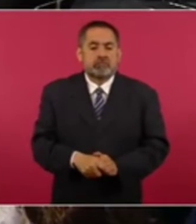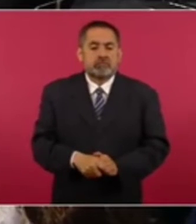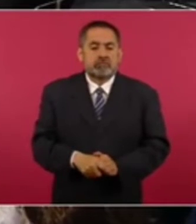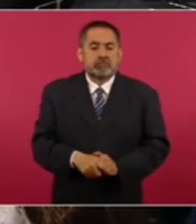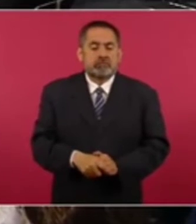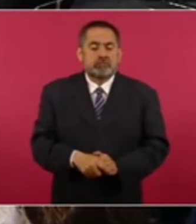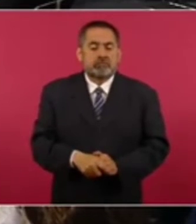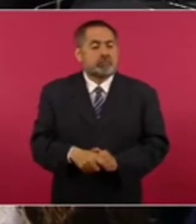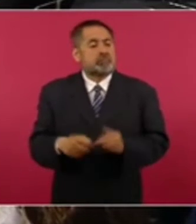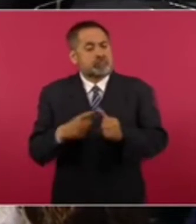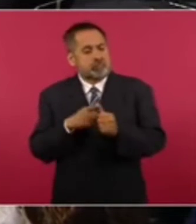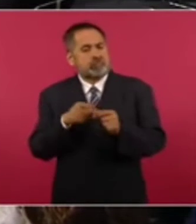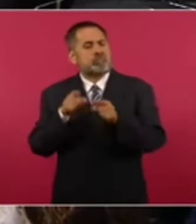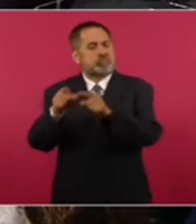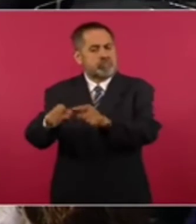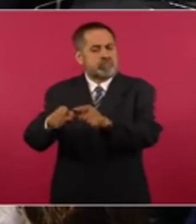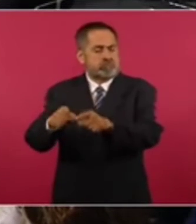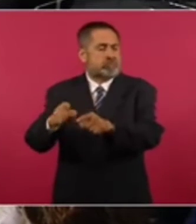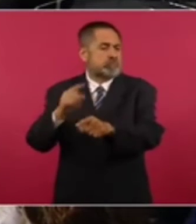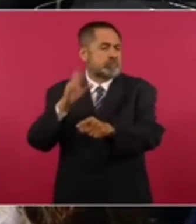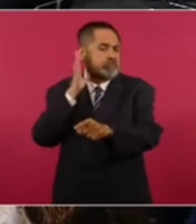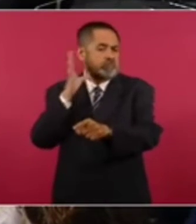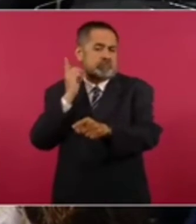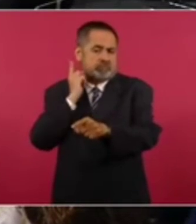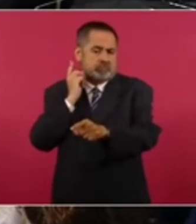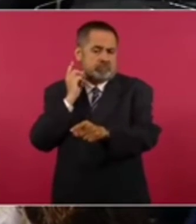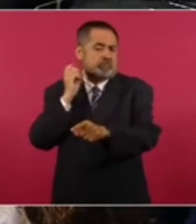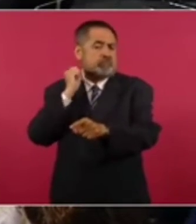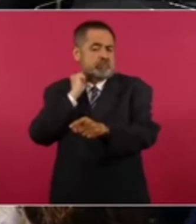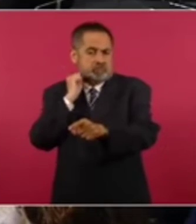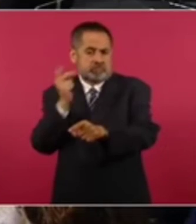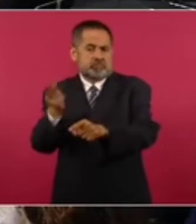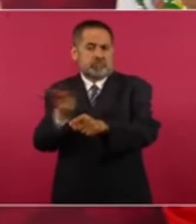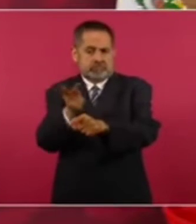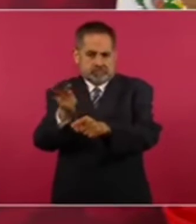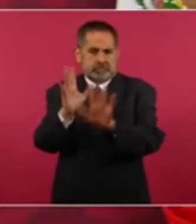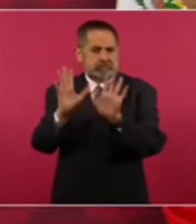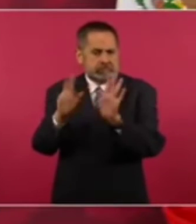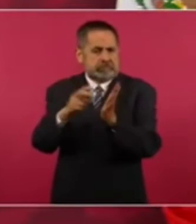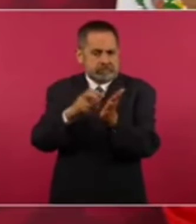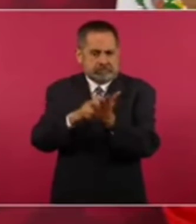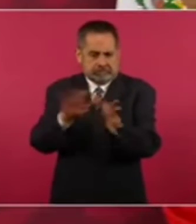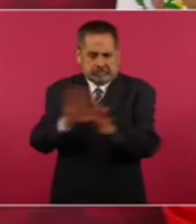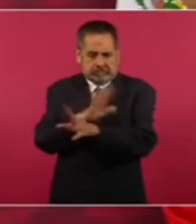Claro, el Congreso, pero no